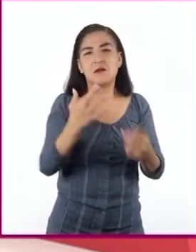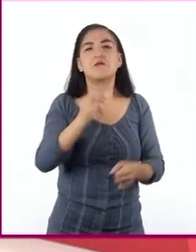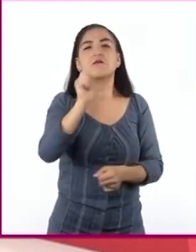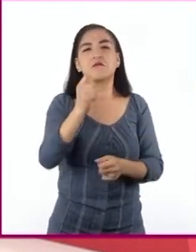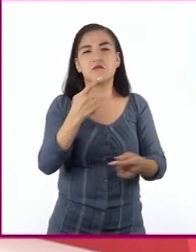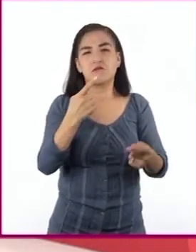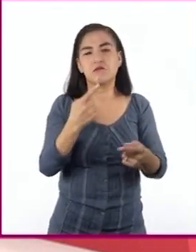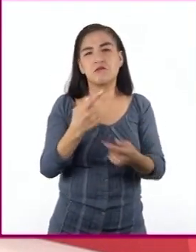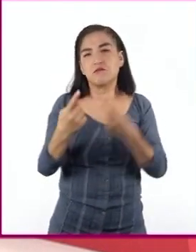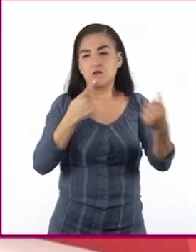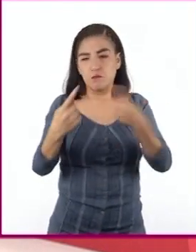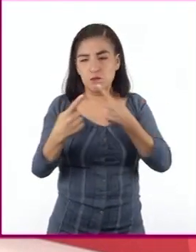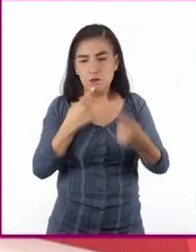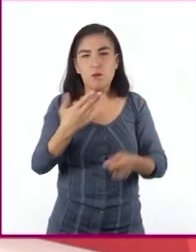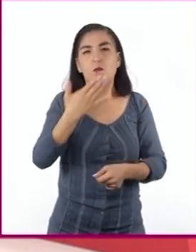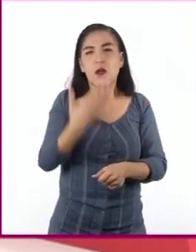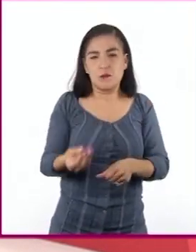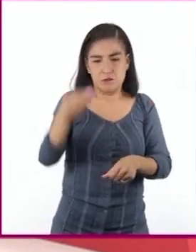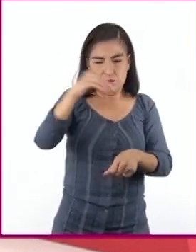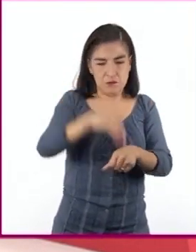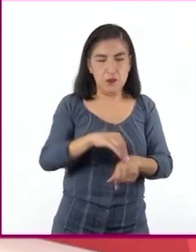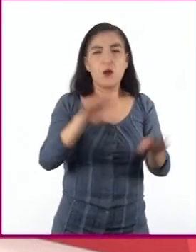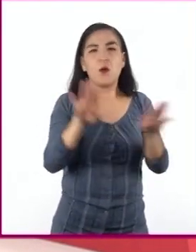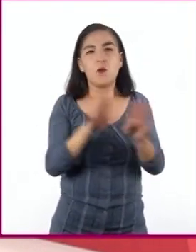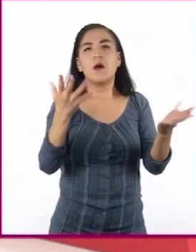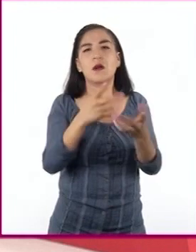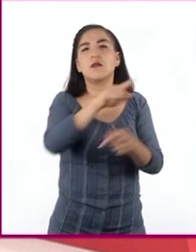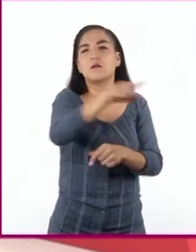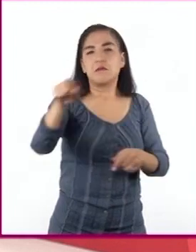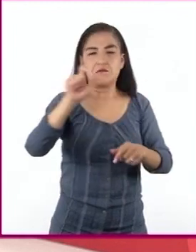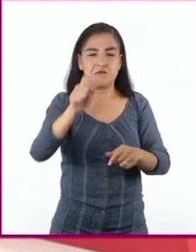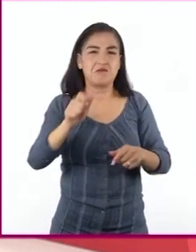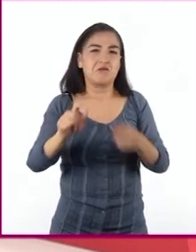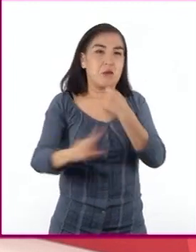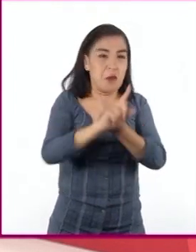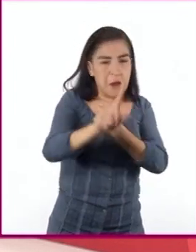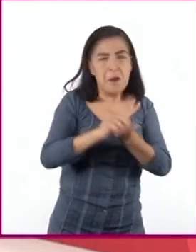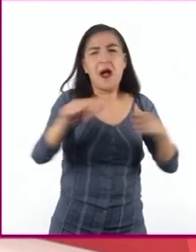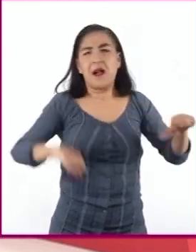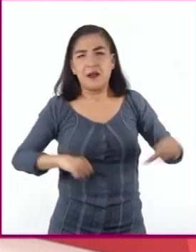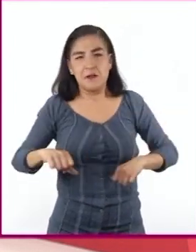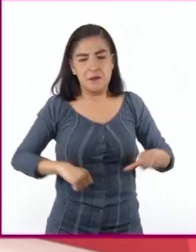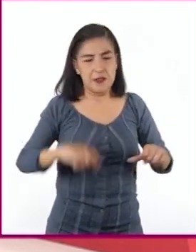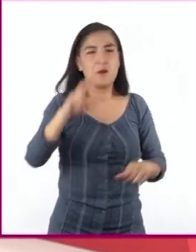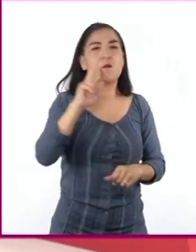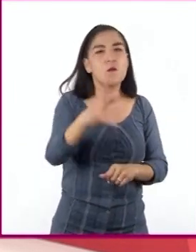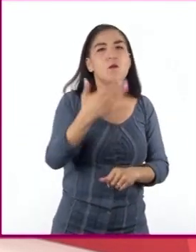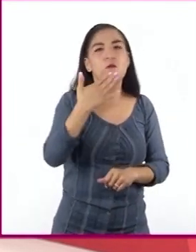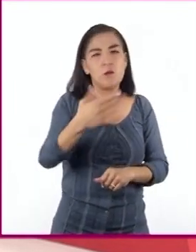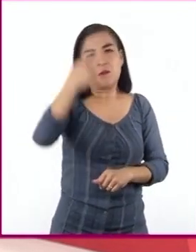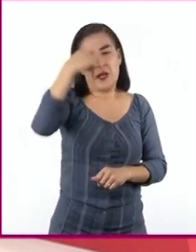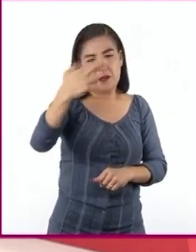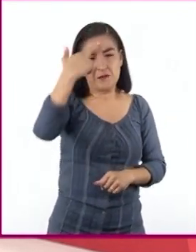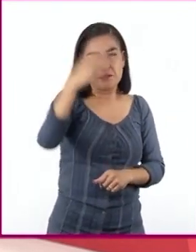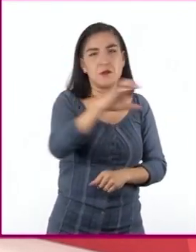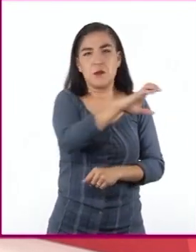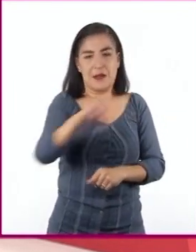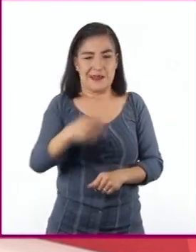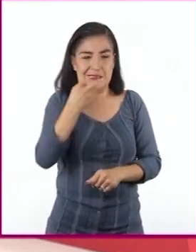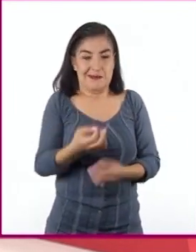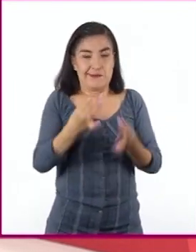crítica y analizaron casos o situaciones con la finalidad de reconocer la importancia de